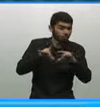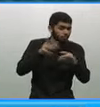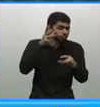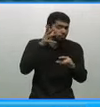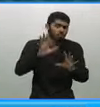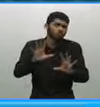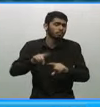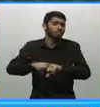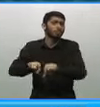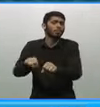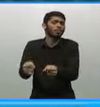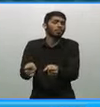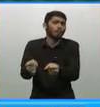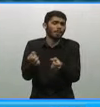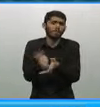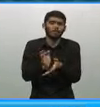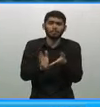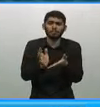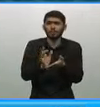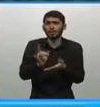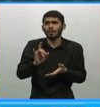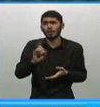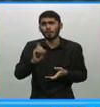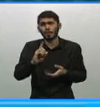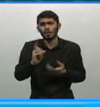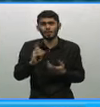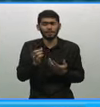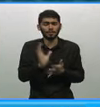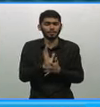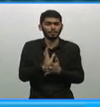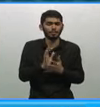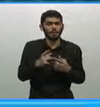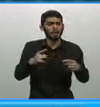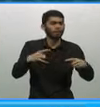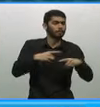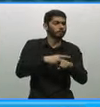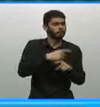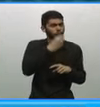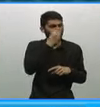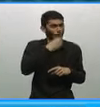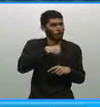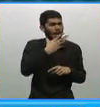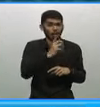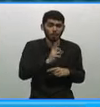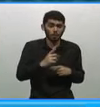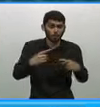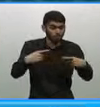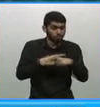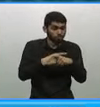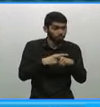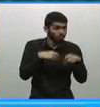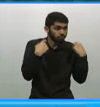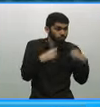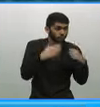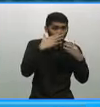para empezar las eliminatorias, ¿no? No es una preparatoria cualquiera, es la última